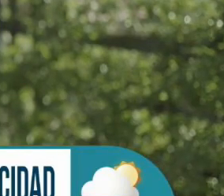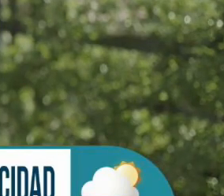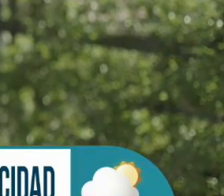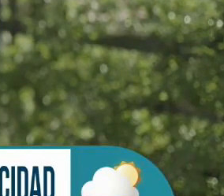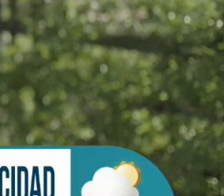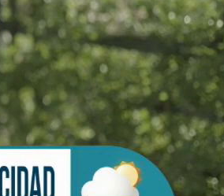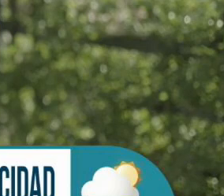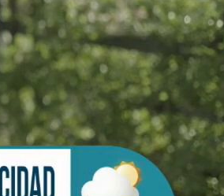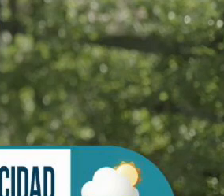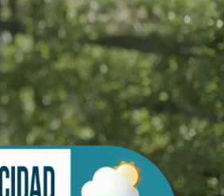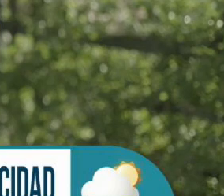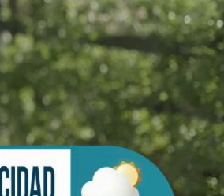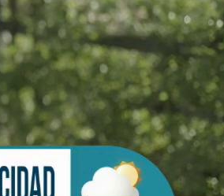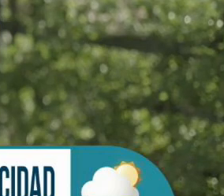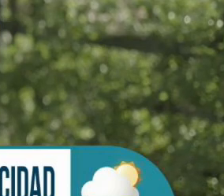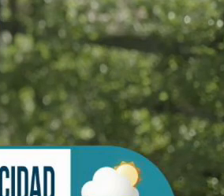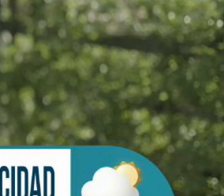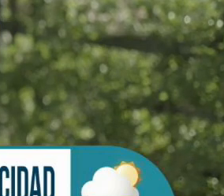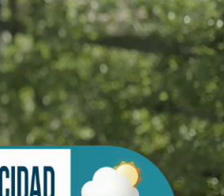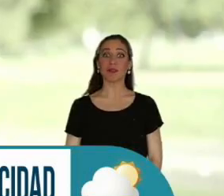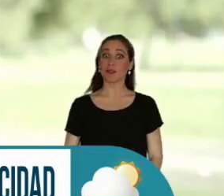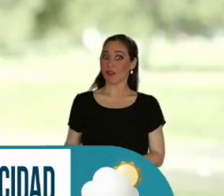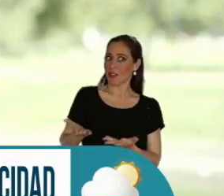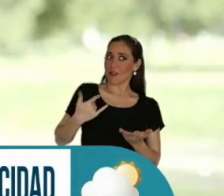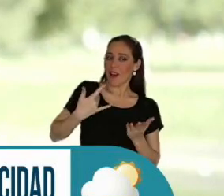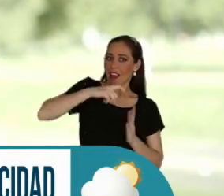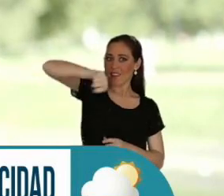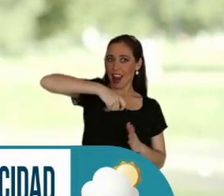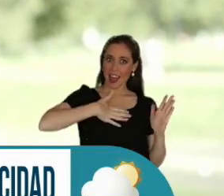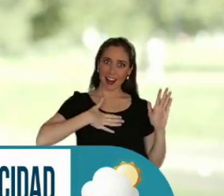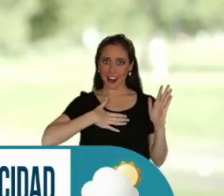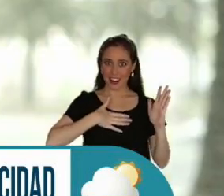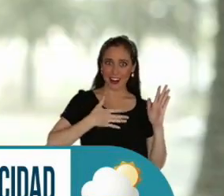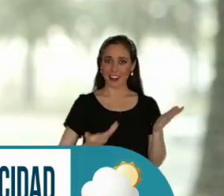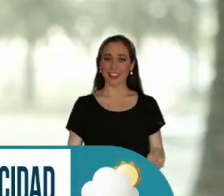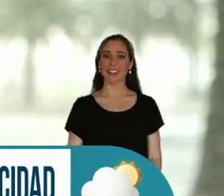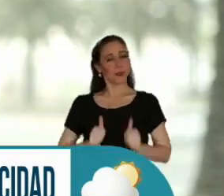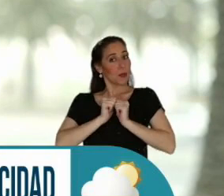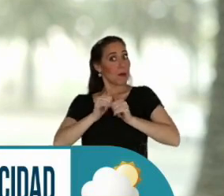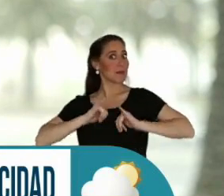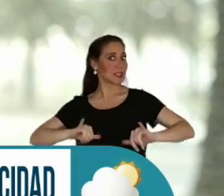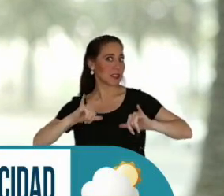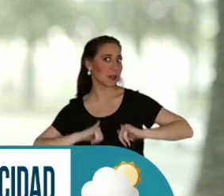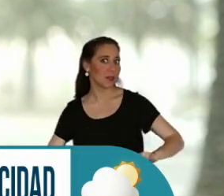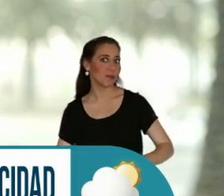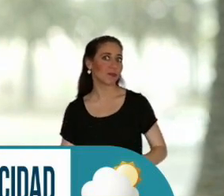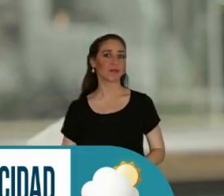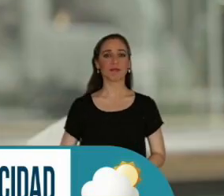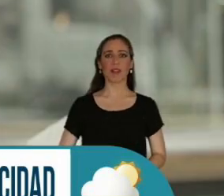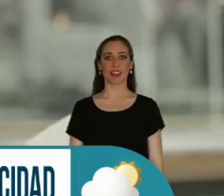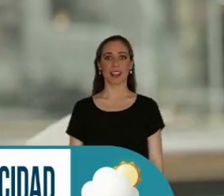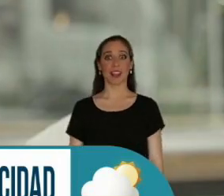todo apasionante, muy divertido, en el sentido de que siempre tenemos cosas nuevas por aprender, por hacer. La verdad que